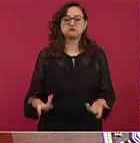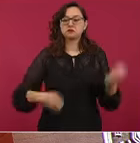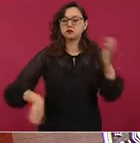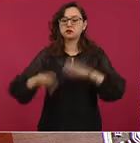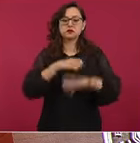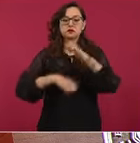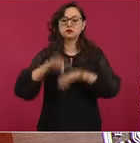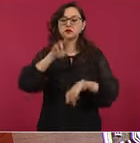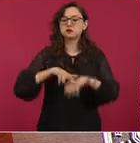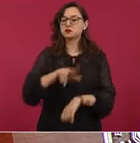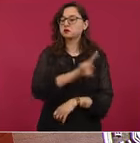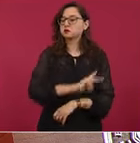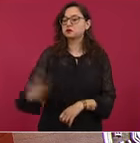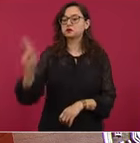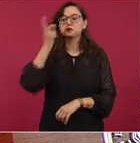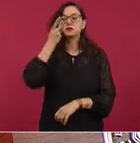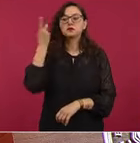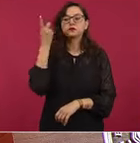empresarios,